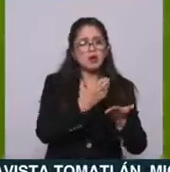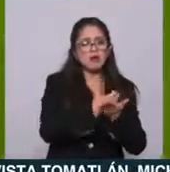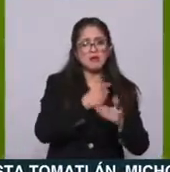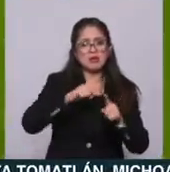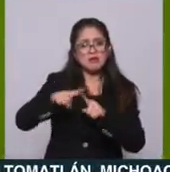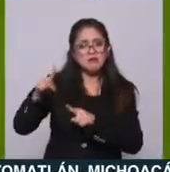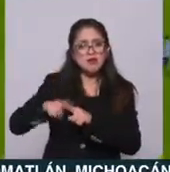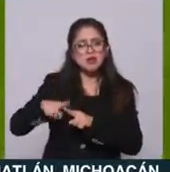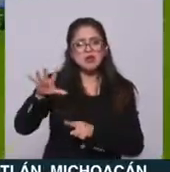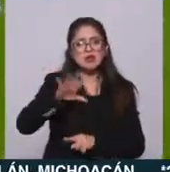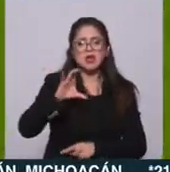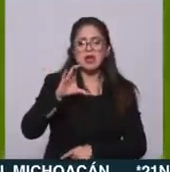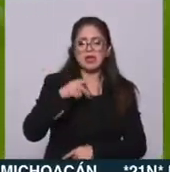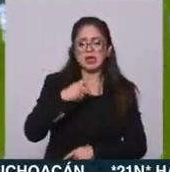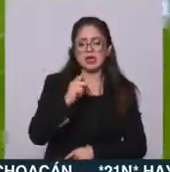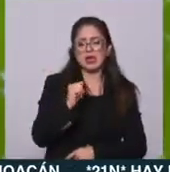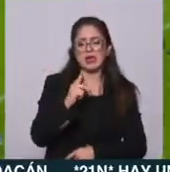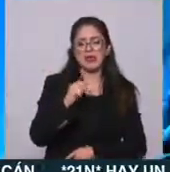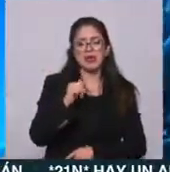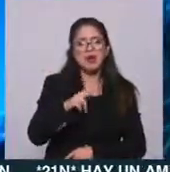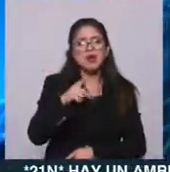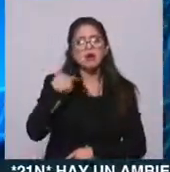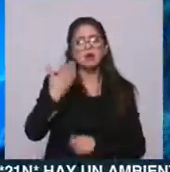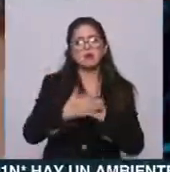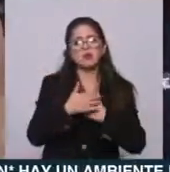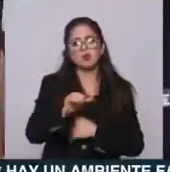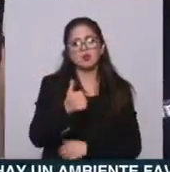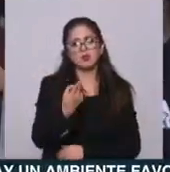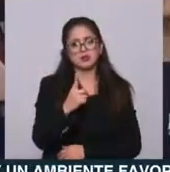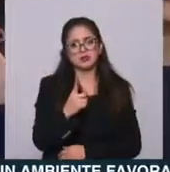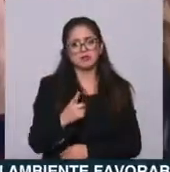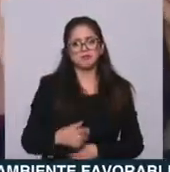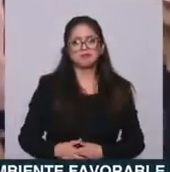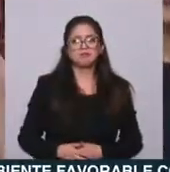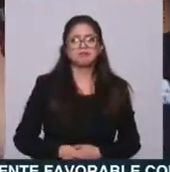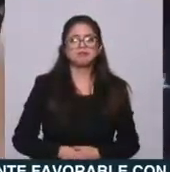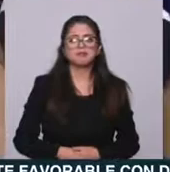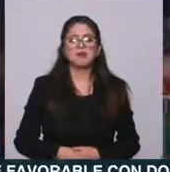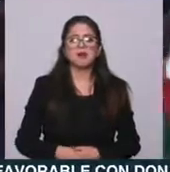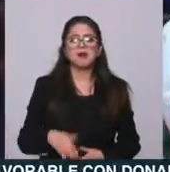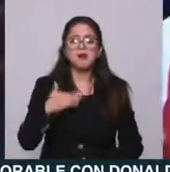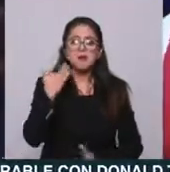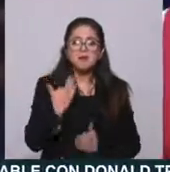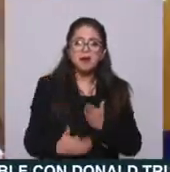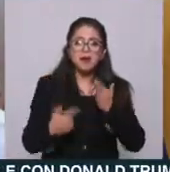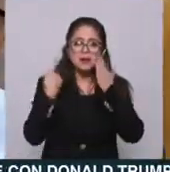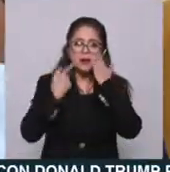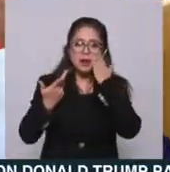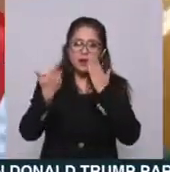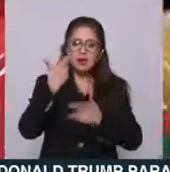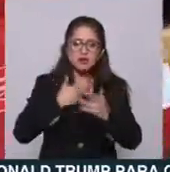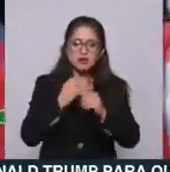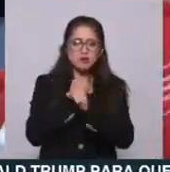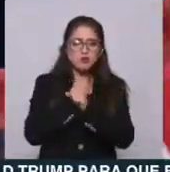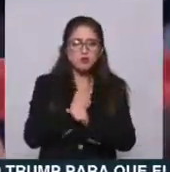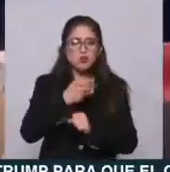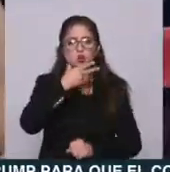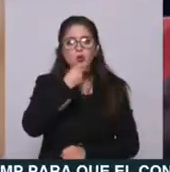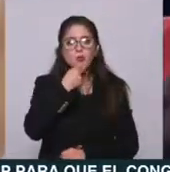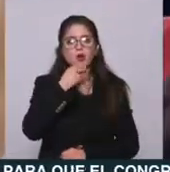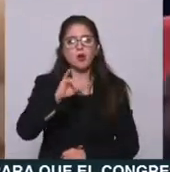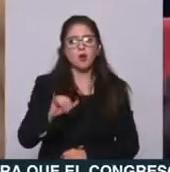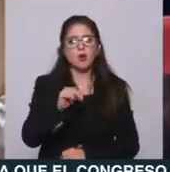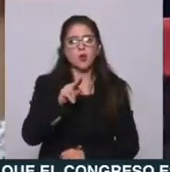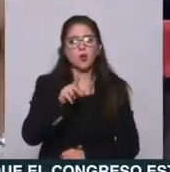se jugará en Qatar desde el próximo 11 de diciembre. A falta de detalles para volver al ring, el hijo de la leyenda del boxeo,